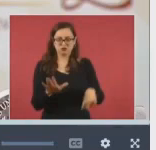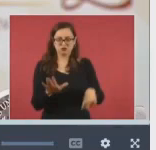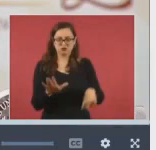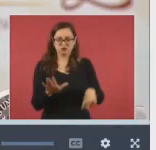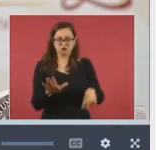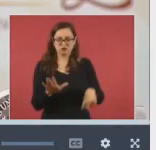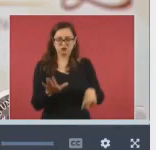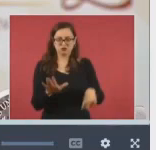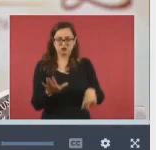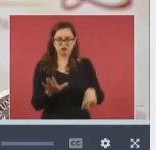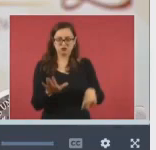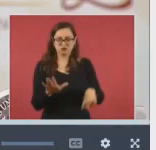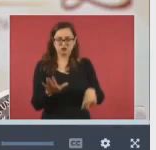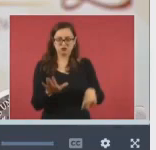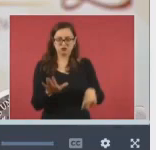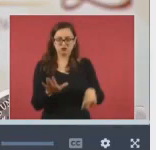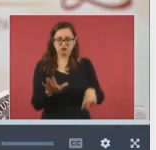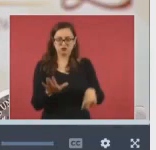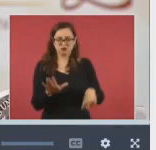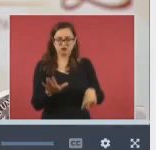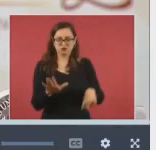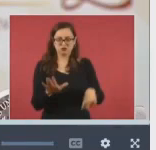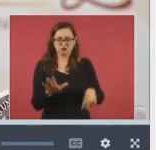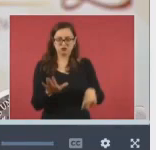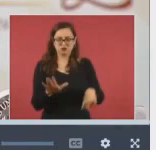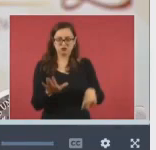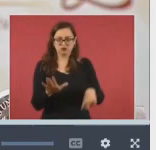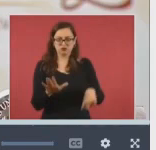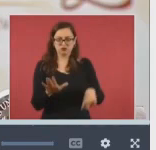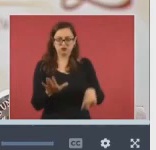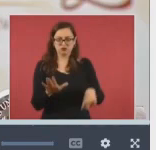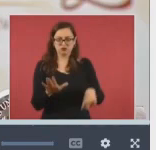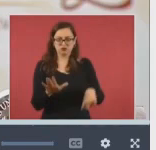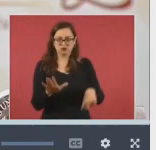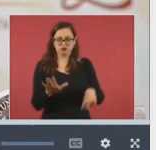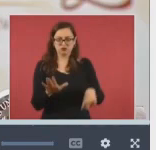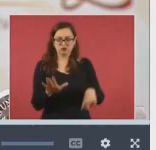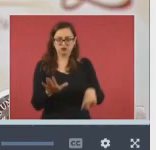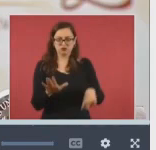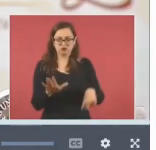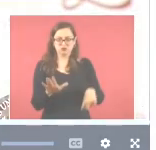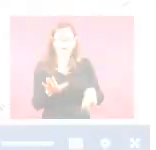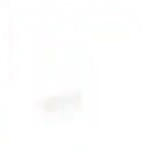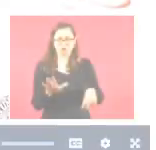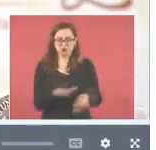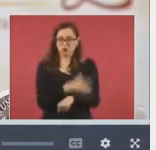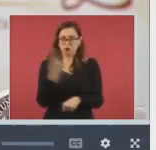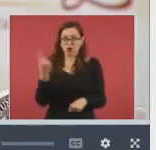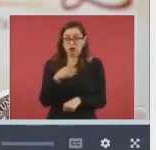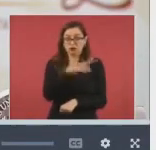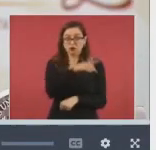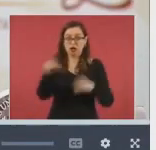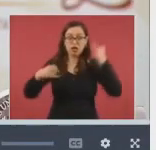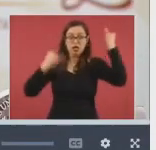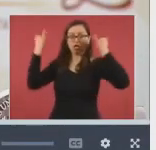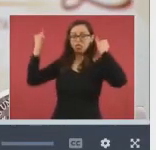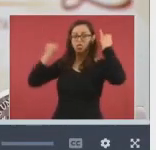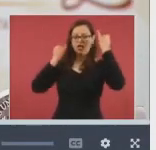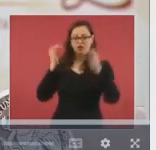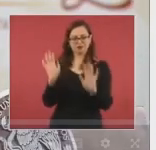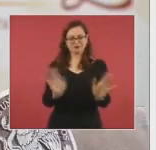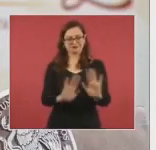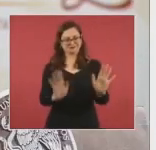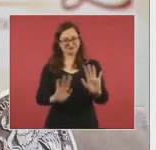comentó Galván a Aristegui. Vamos a escuchar. Han desatado muchas